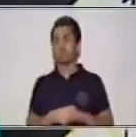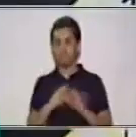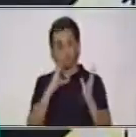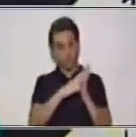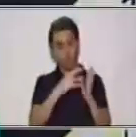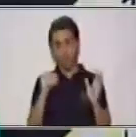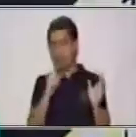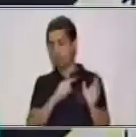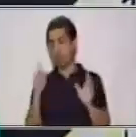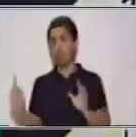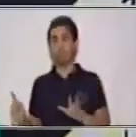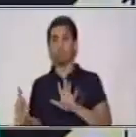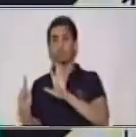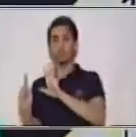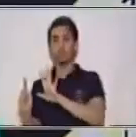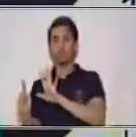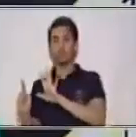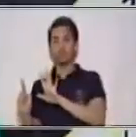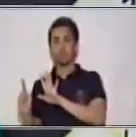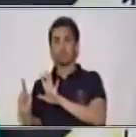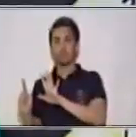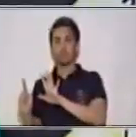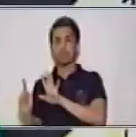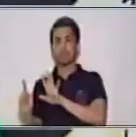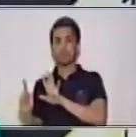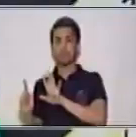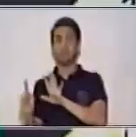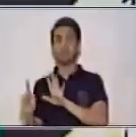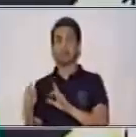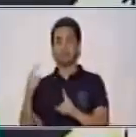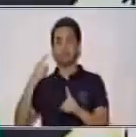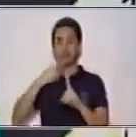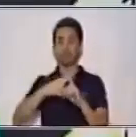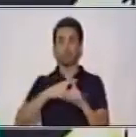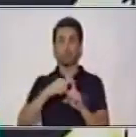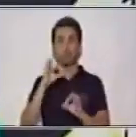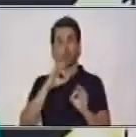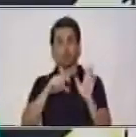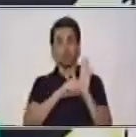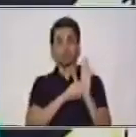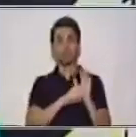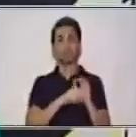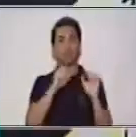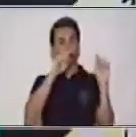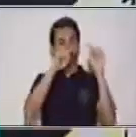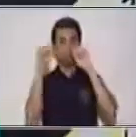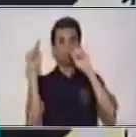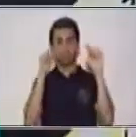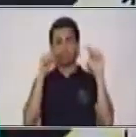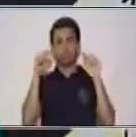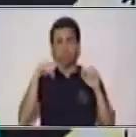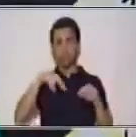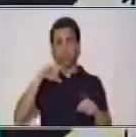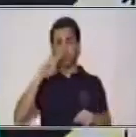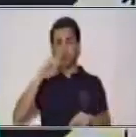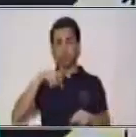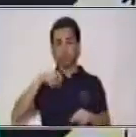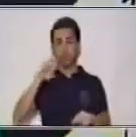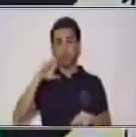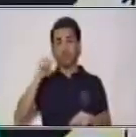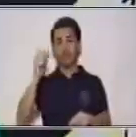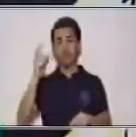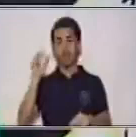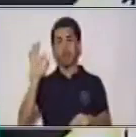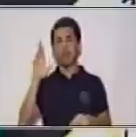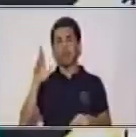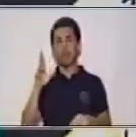el denominador y sumamos o restamos los numeradores. En este caso, lo sumamos